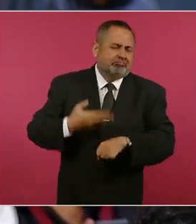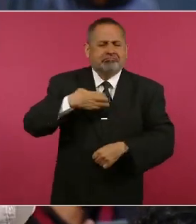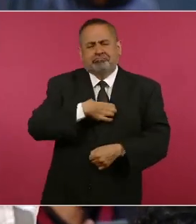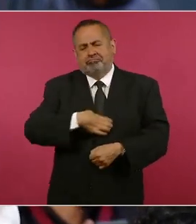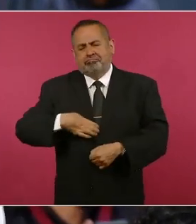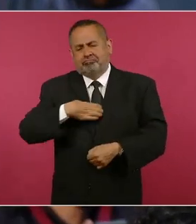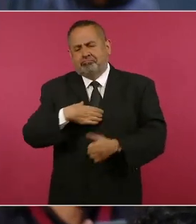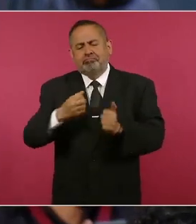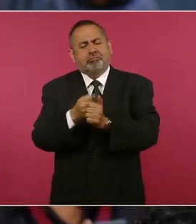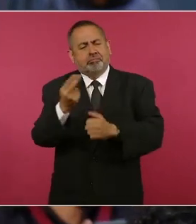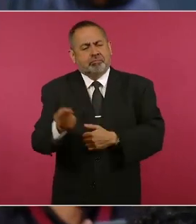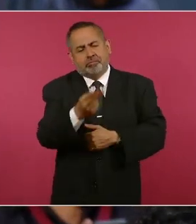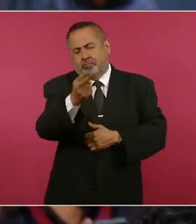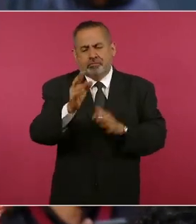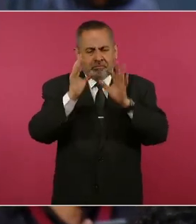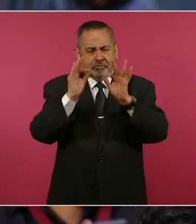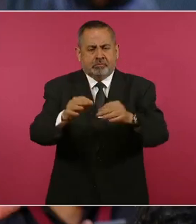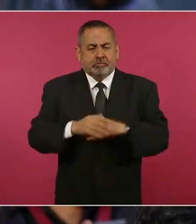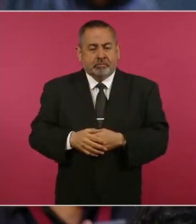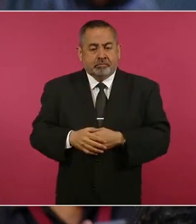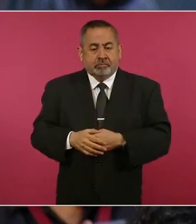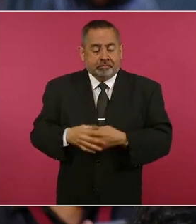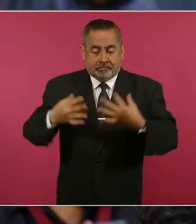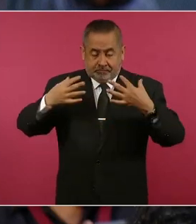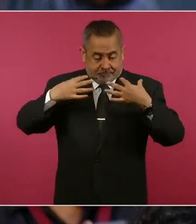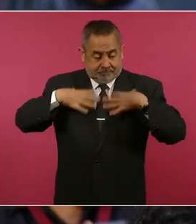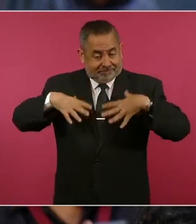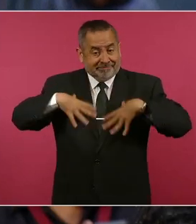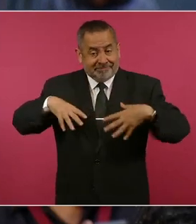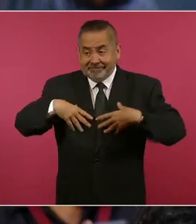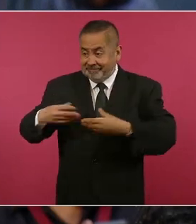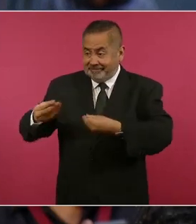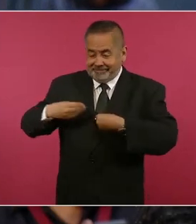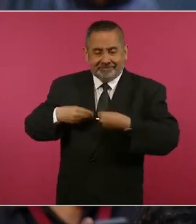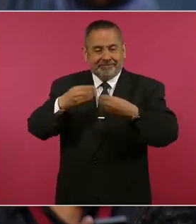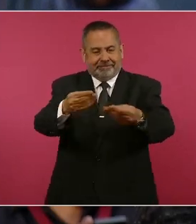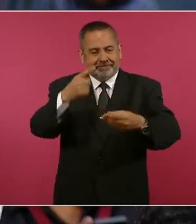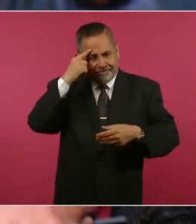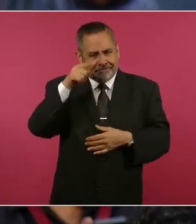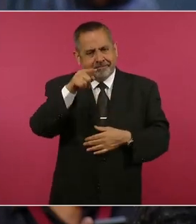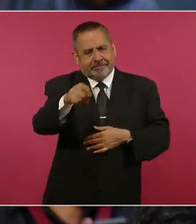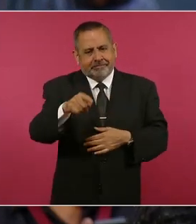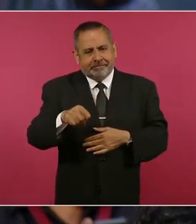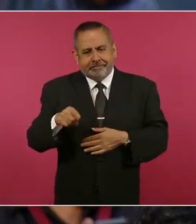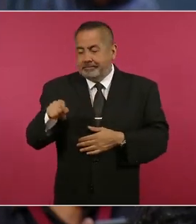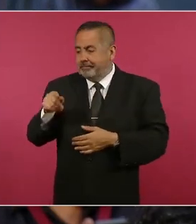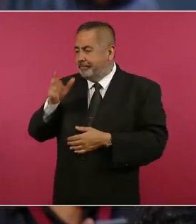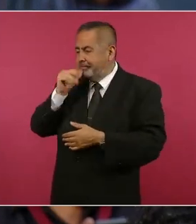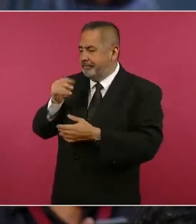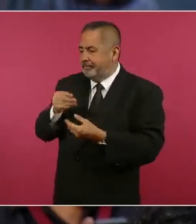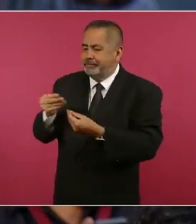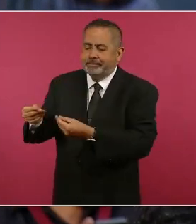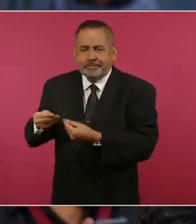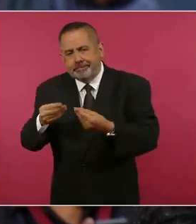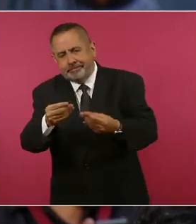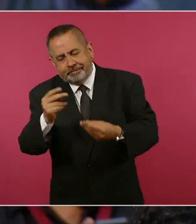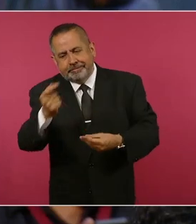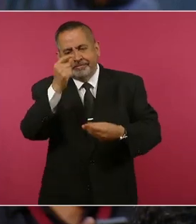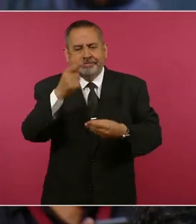con usted. Le hicieron unas camisas de las bandas, pero no se las pudieron dar, pero